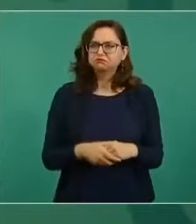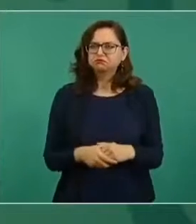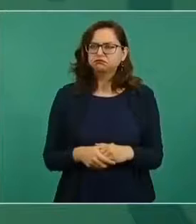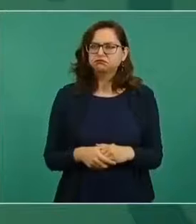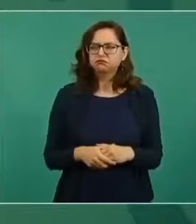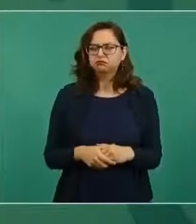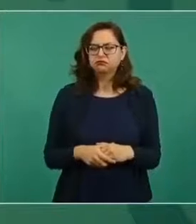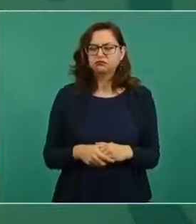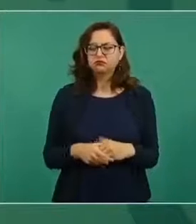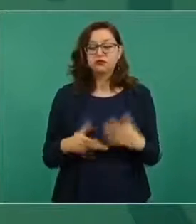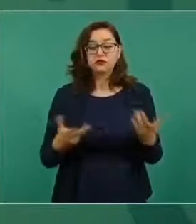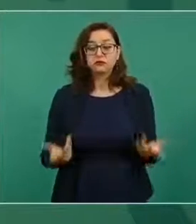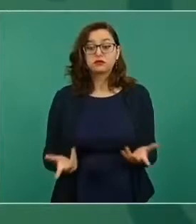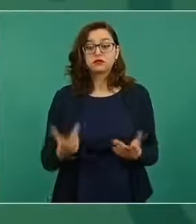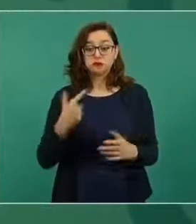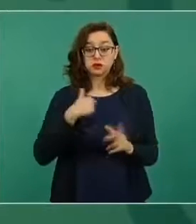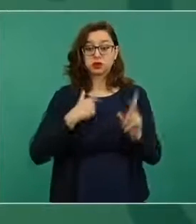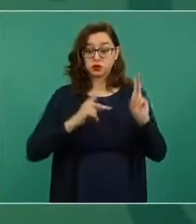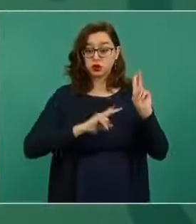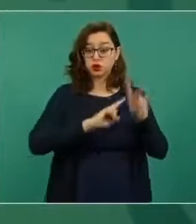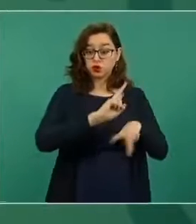Yo llegué a decirles